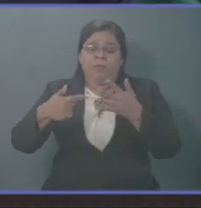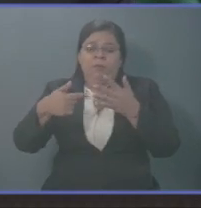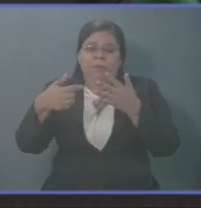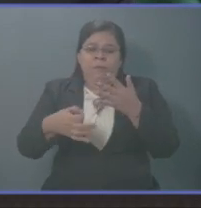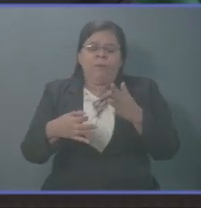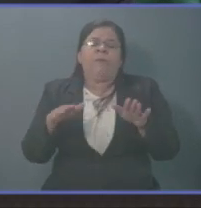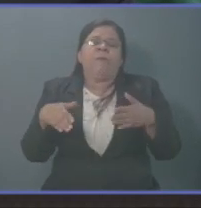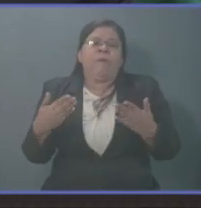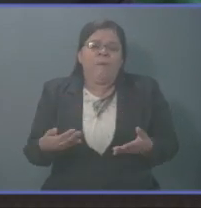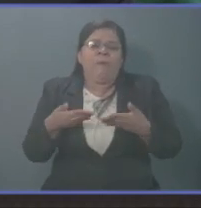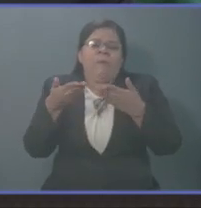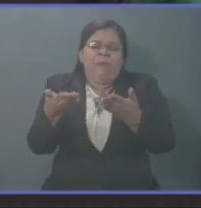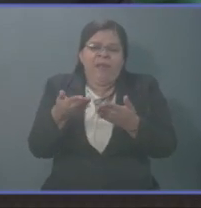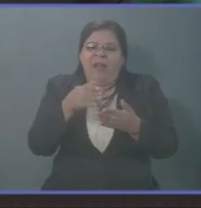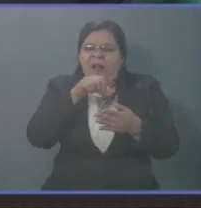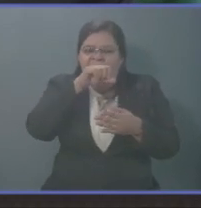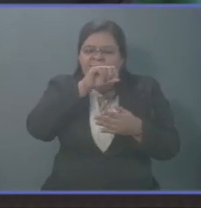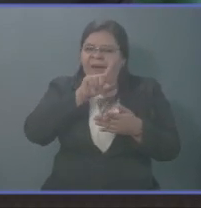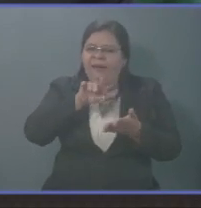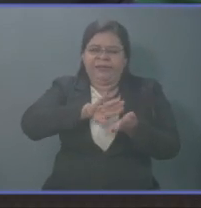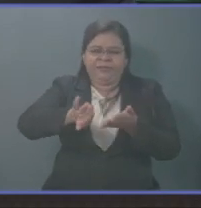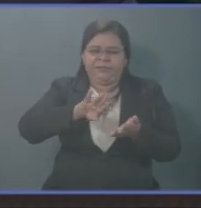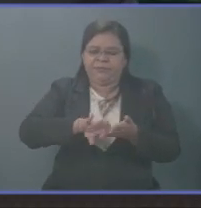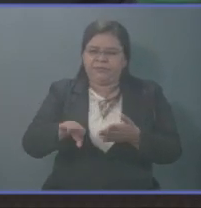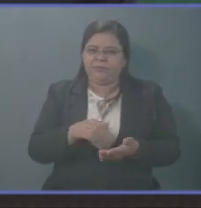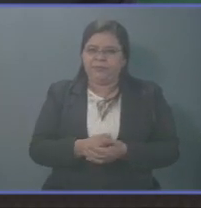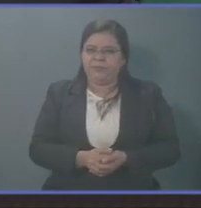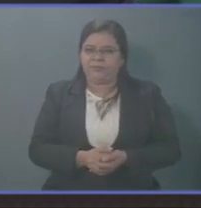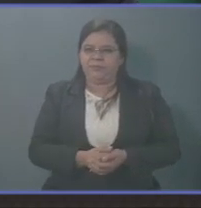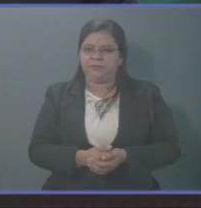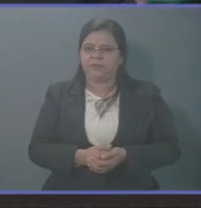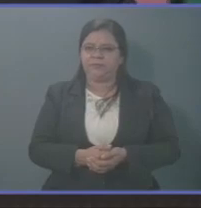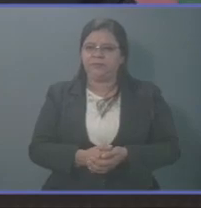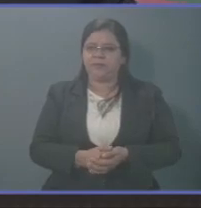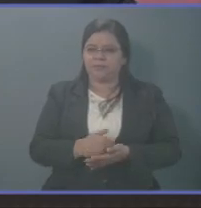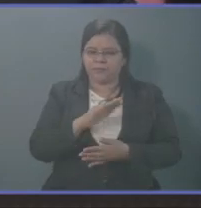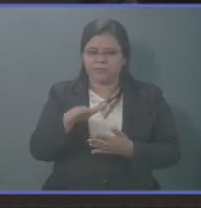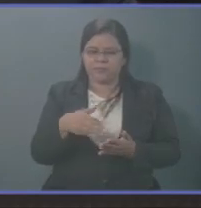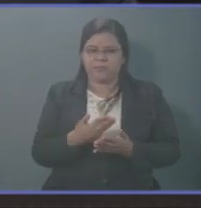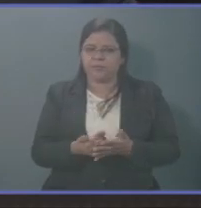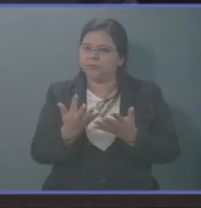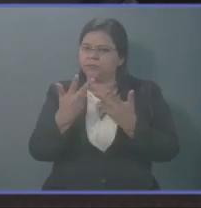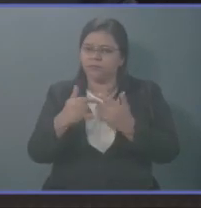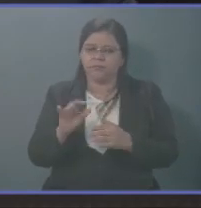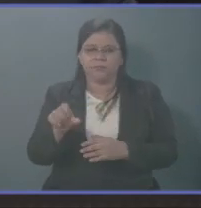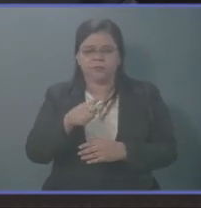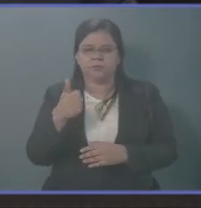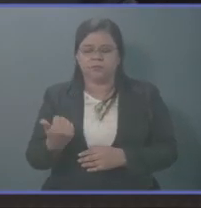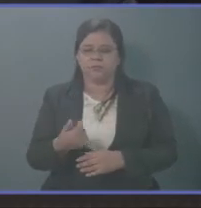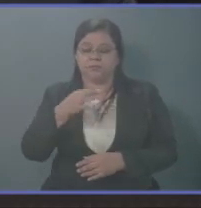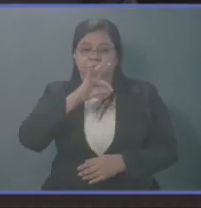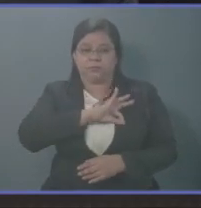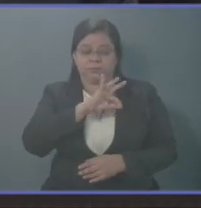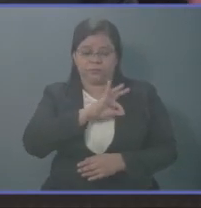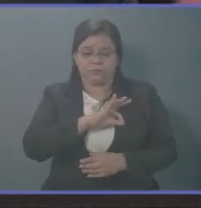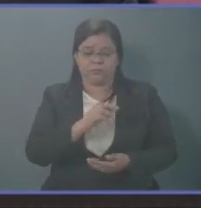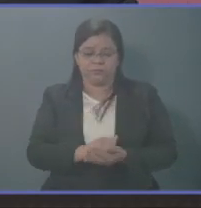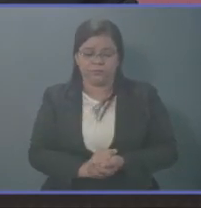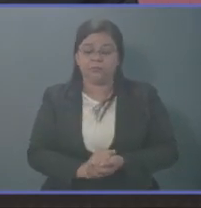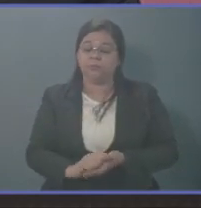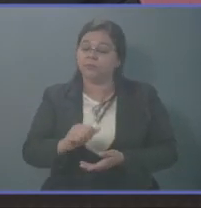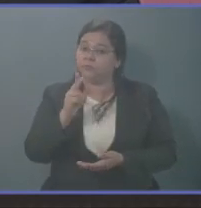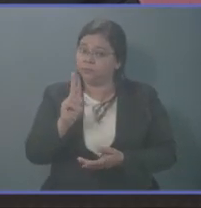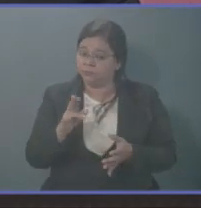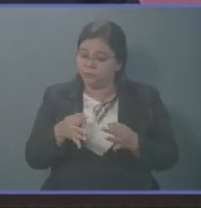para otorgar exenciones, exoneraciones, deducciones o cualquier tipo de beneficio fiscal.